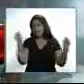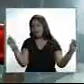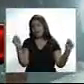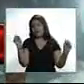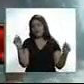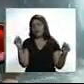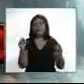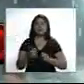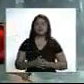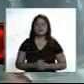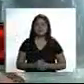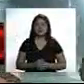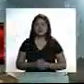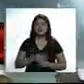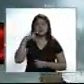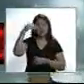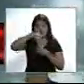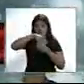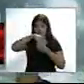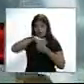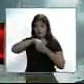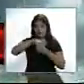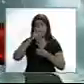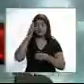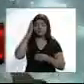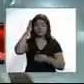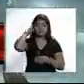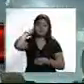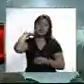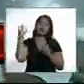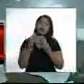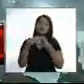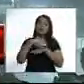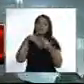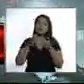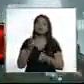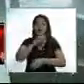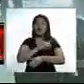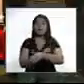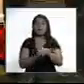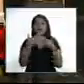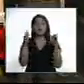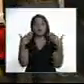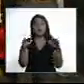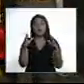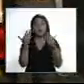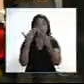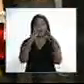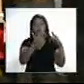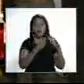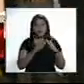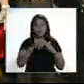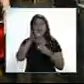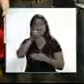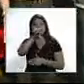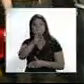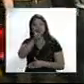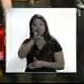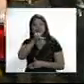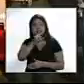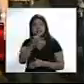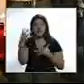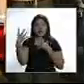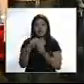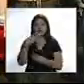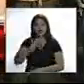realizar el voto, a votar. A mi lado se encuentra la ministra del Poder Popular para las Comunas y Protección Social, Isis Ochoa, junto a